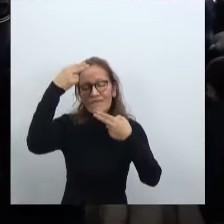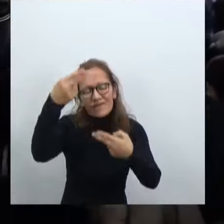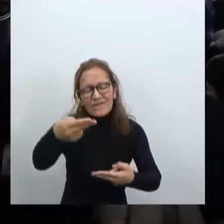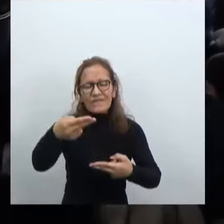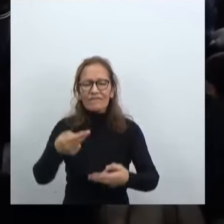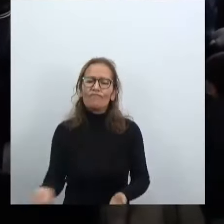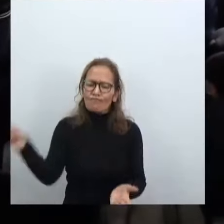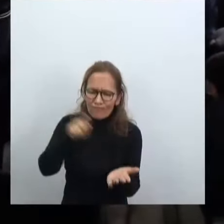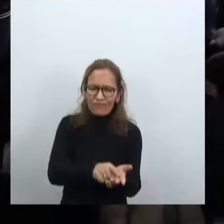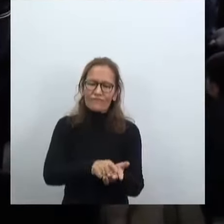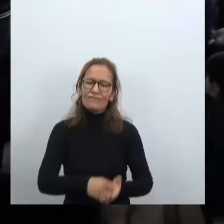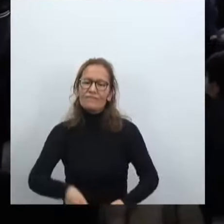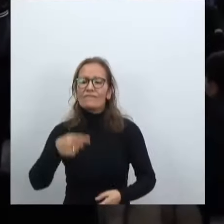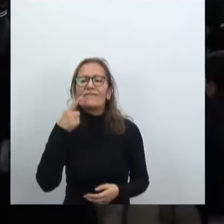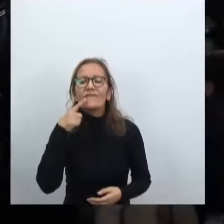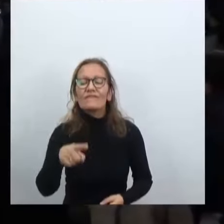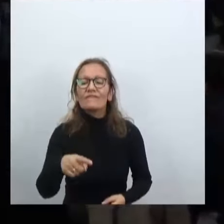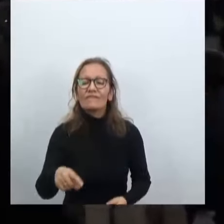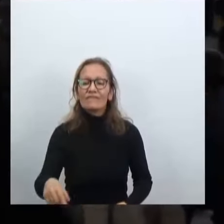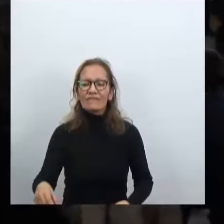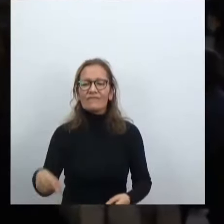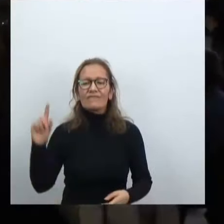otra vez. Digno es el Señor.